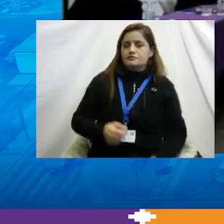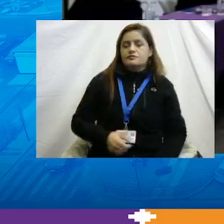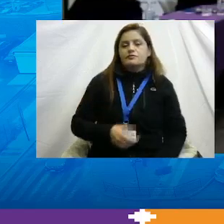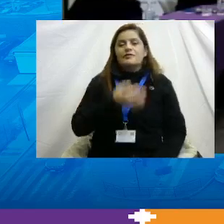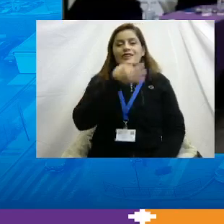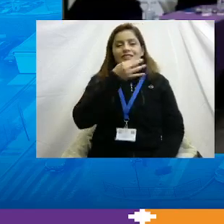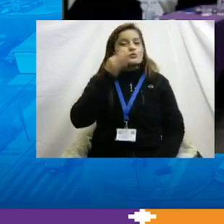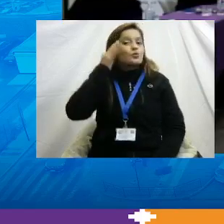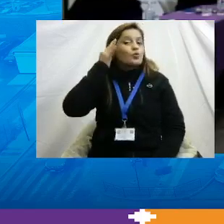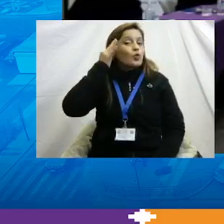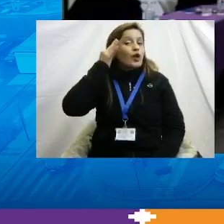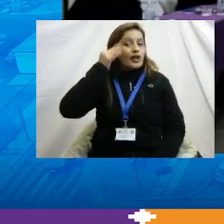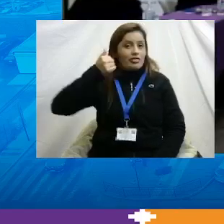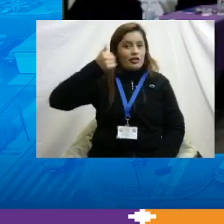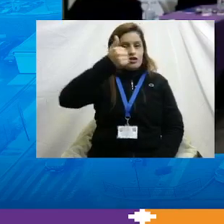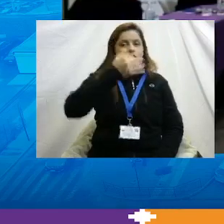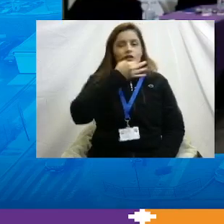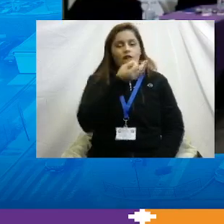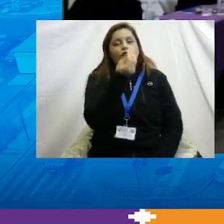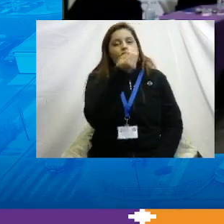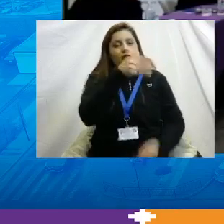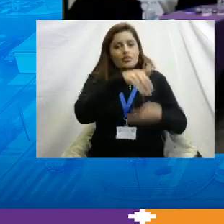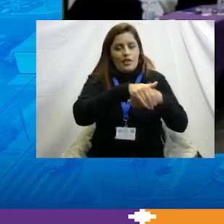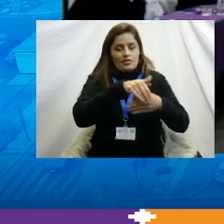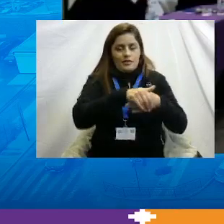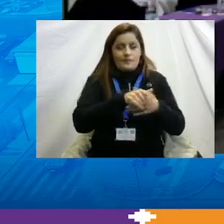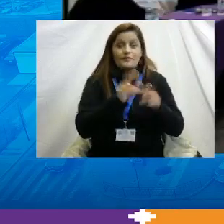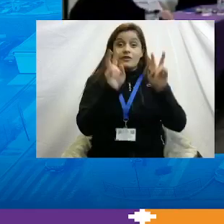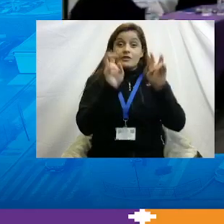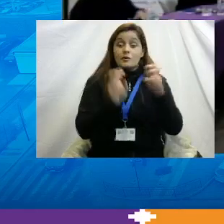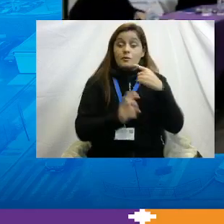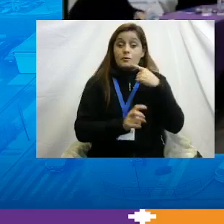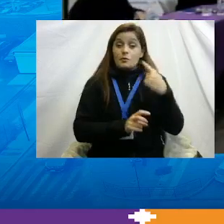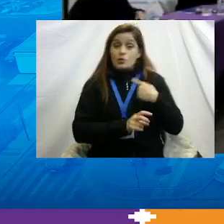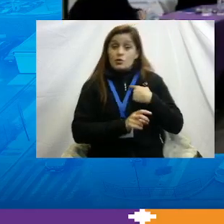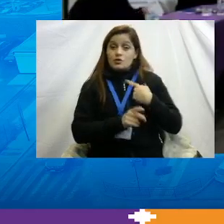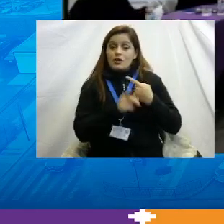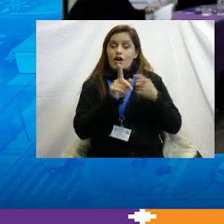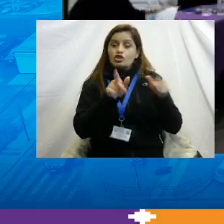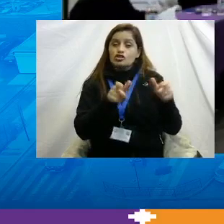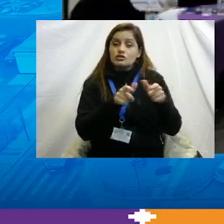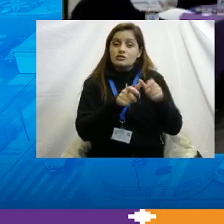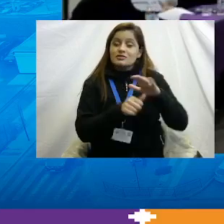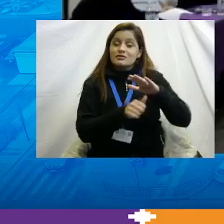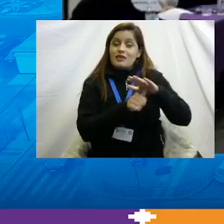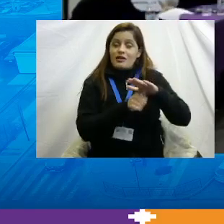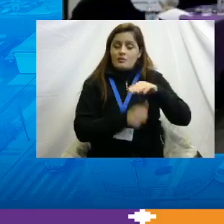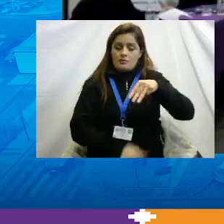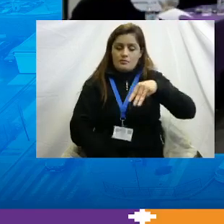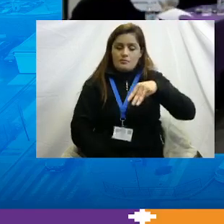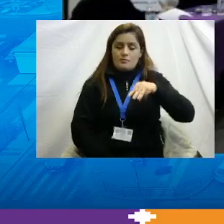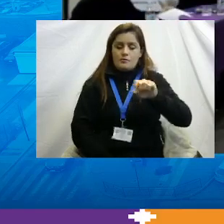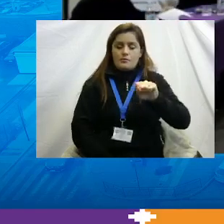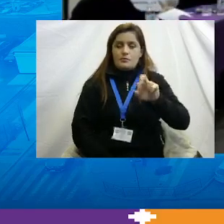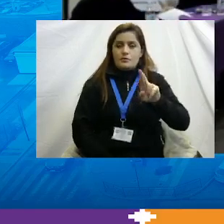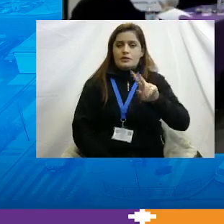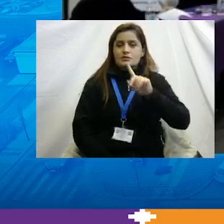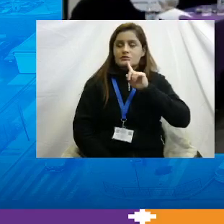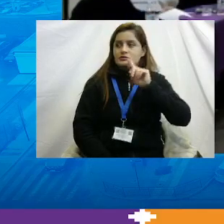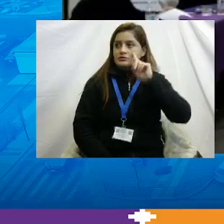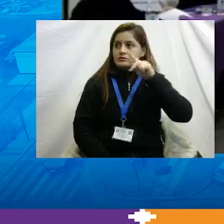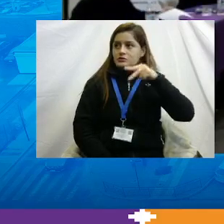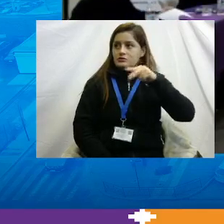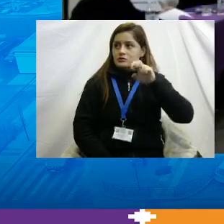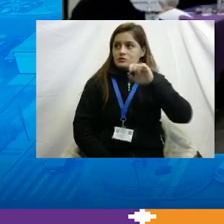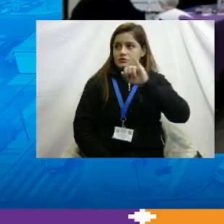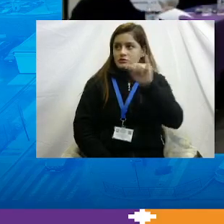Buenas tardes. Con respecto a la consulta del concejal Martín, entiendo que se está abocando solo